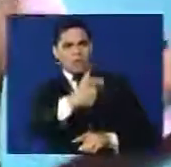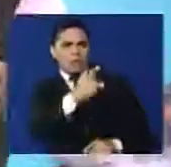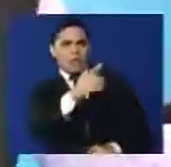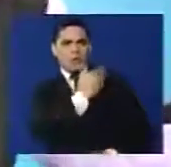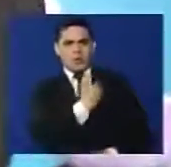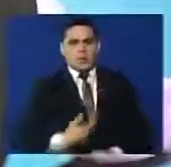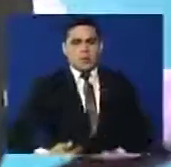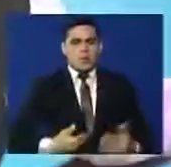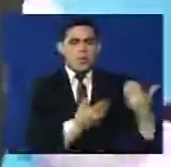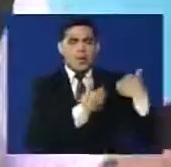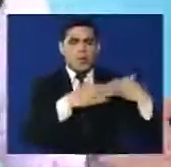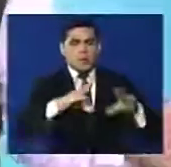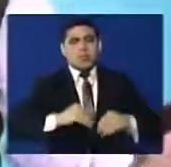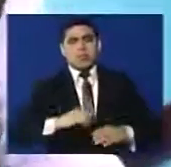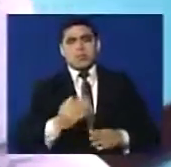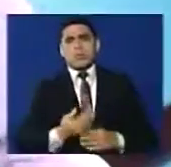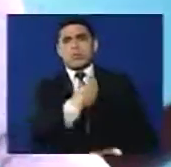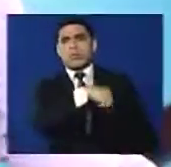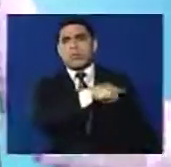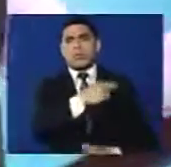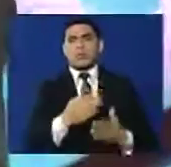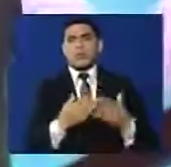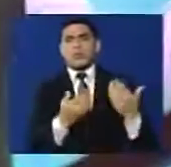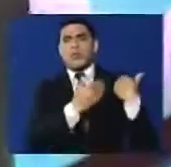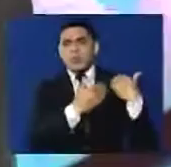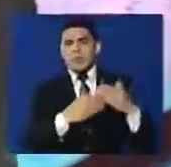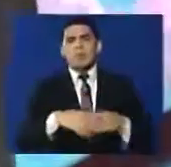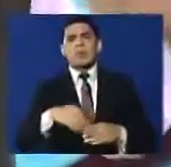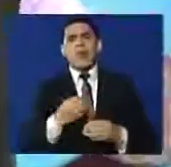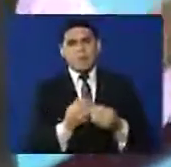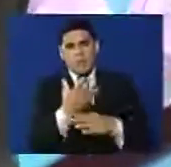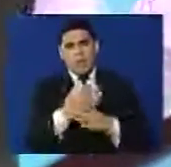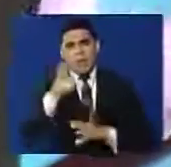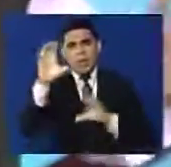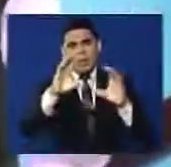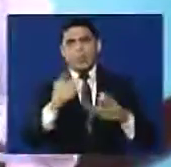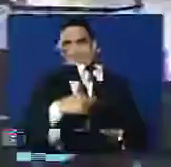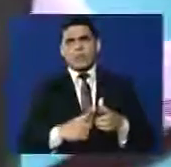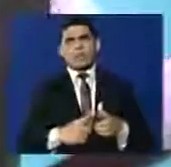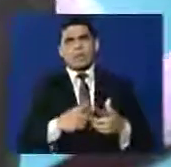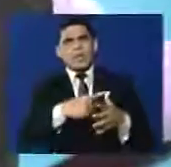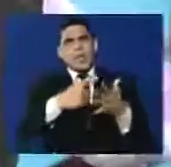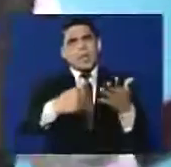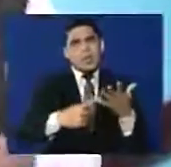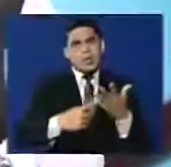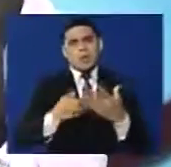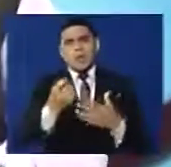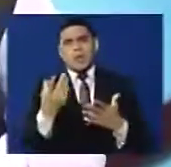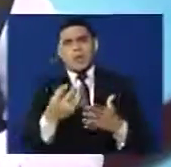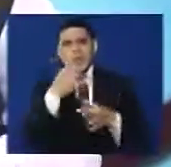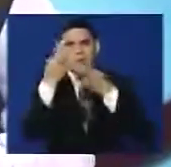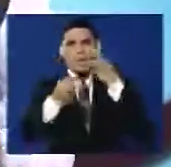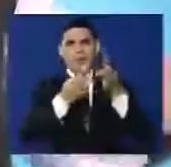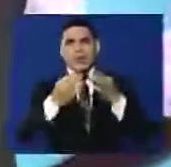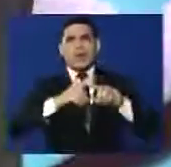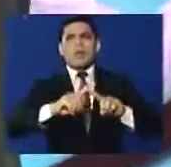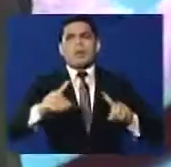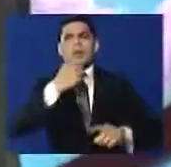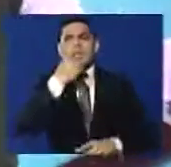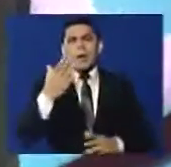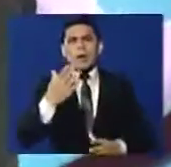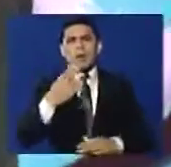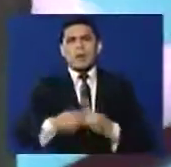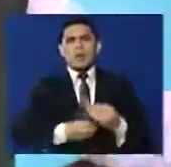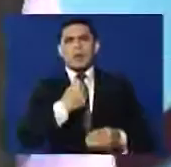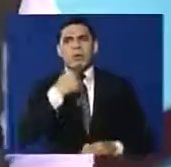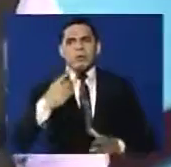está nombrado presidente y es el que nos representa como presidente afuera. Yo pienso que hay cosas por ahí que todavía hay que aclarar, pero bueno, claro,